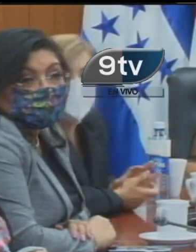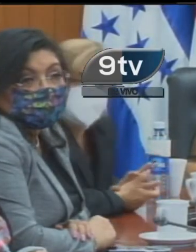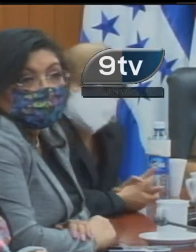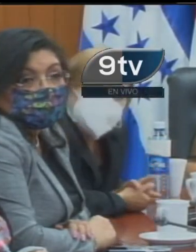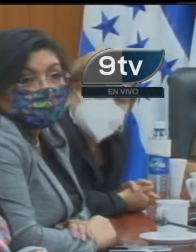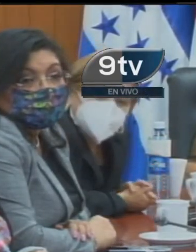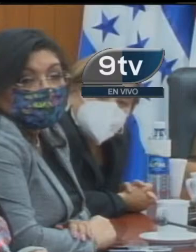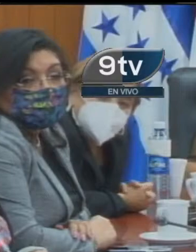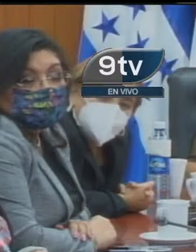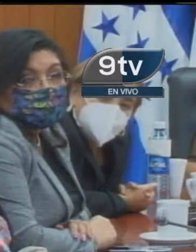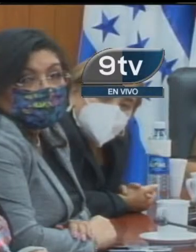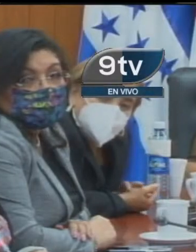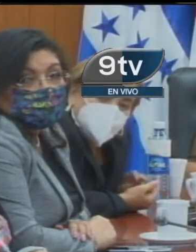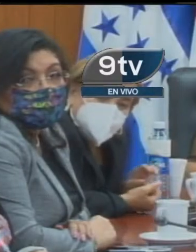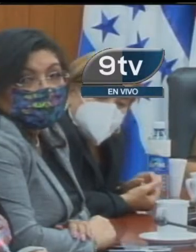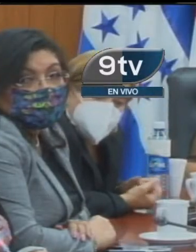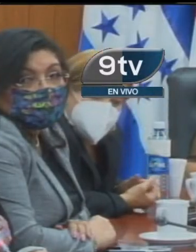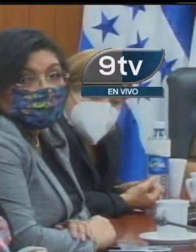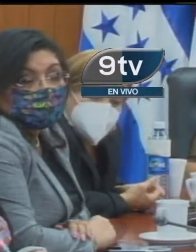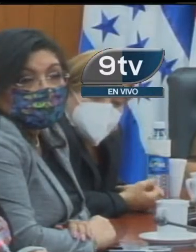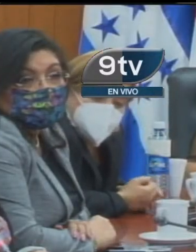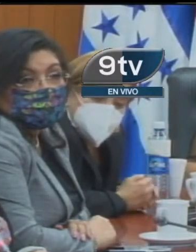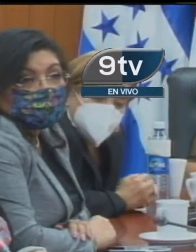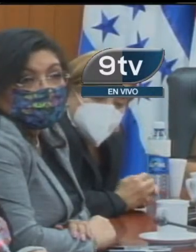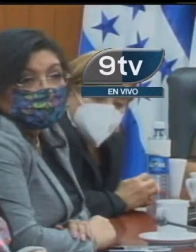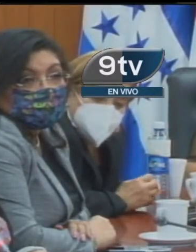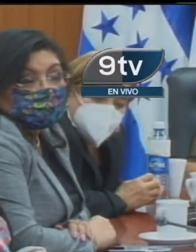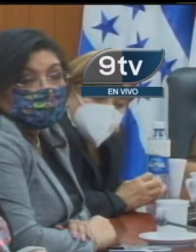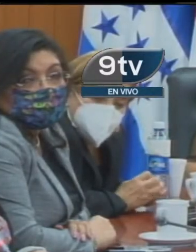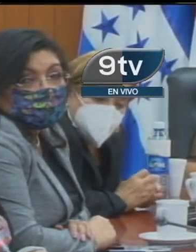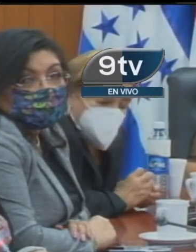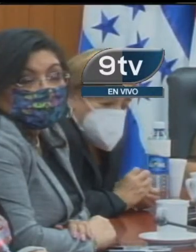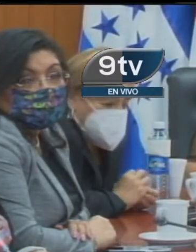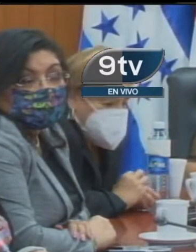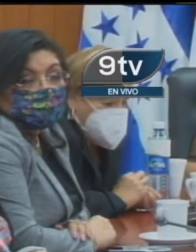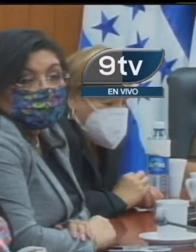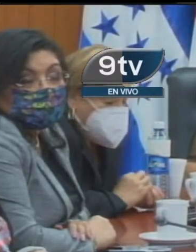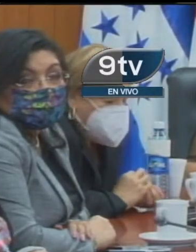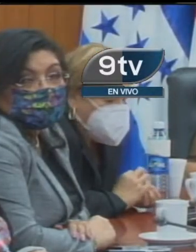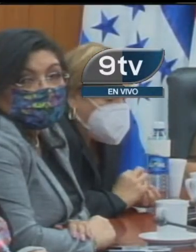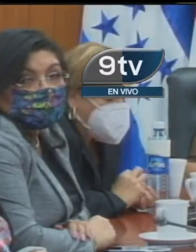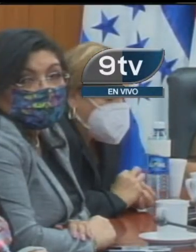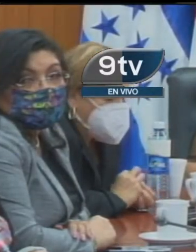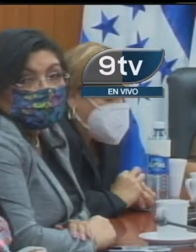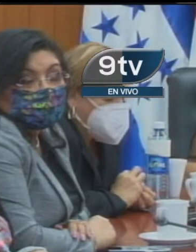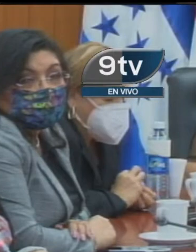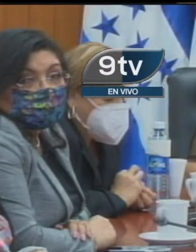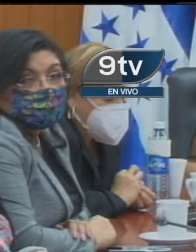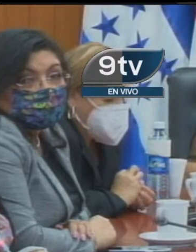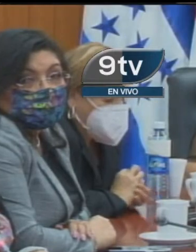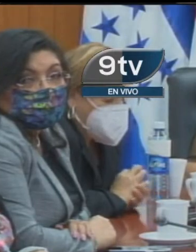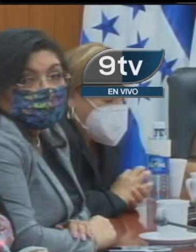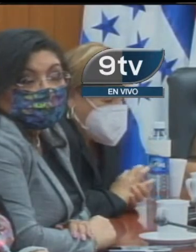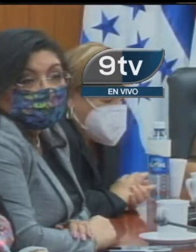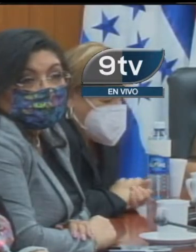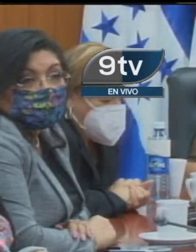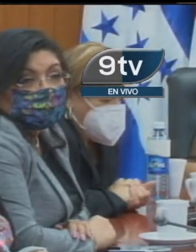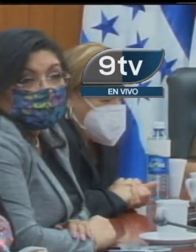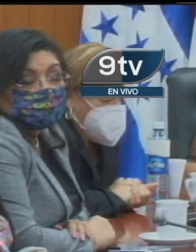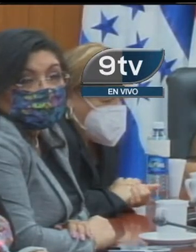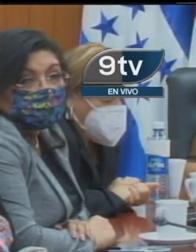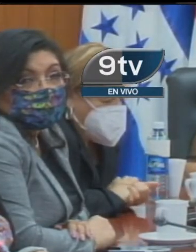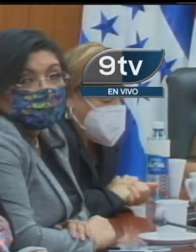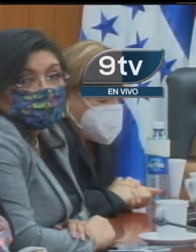Y con la de AstraZeneca, pues conocemos que se dio la noticia, la misma empresa dio la noticia